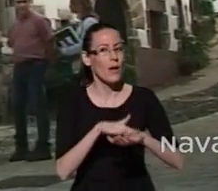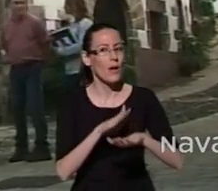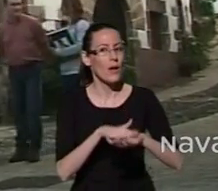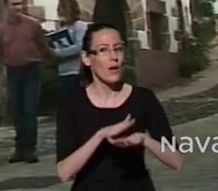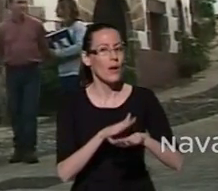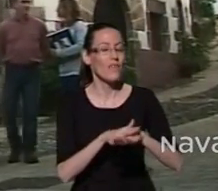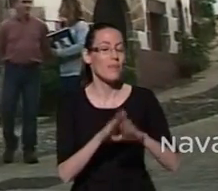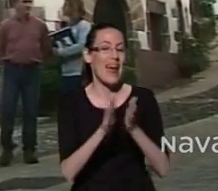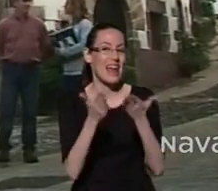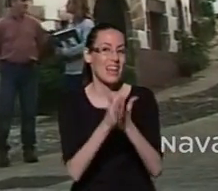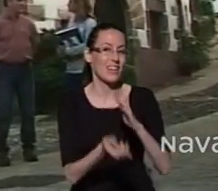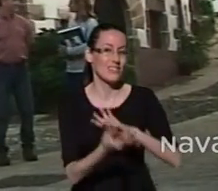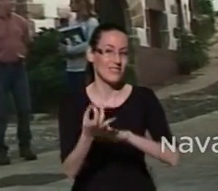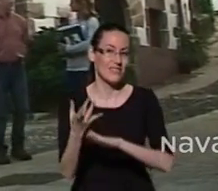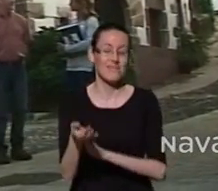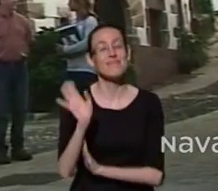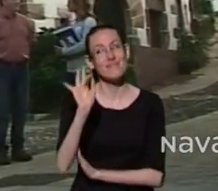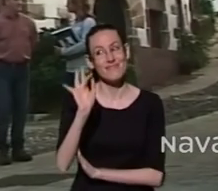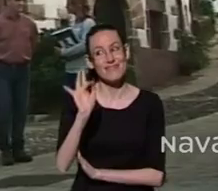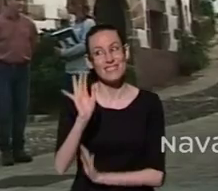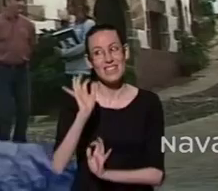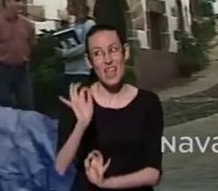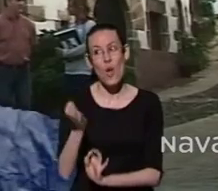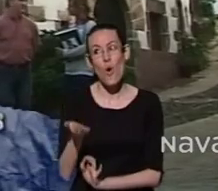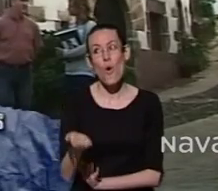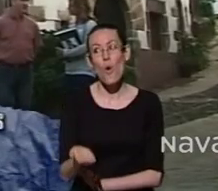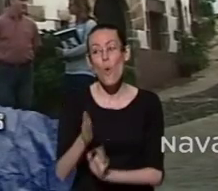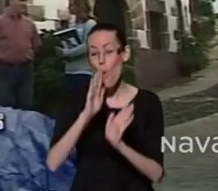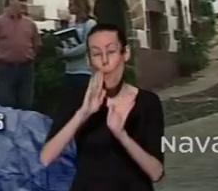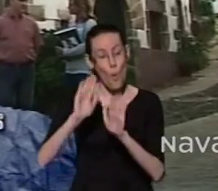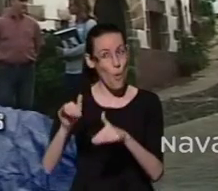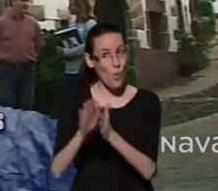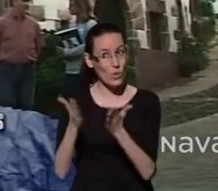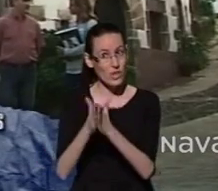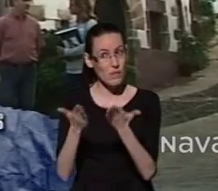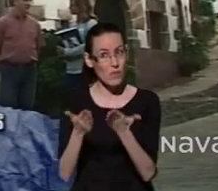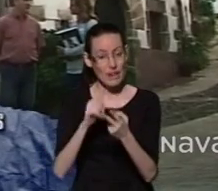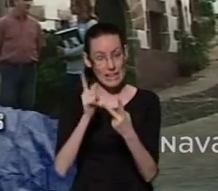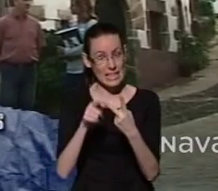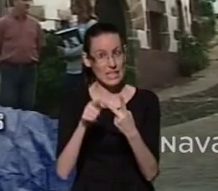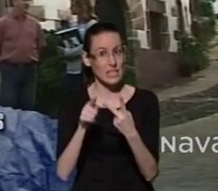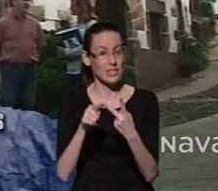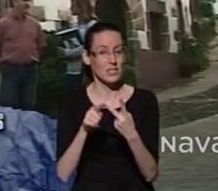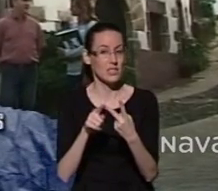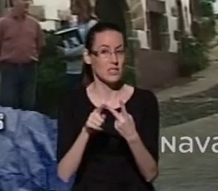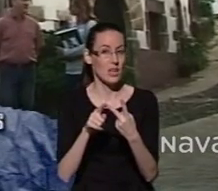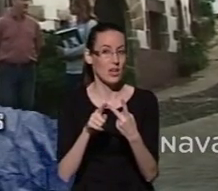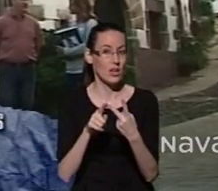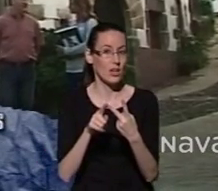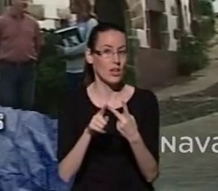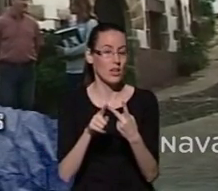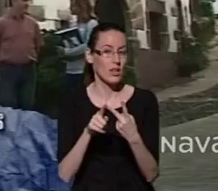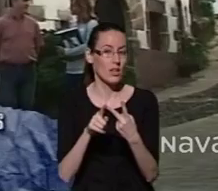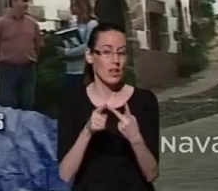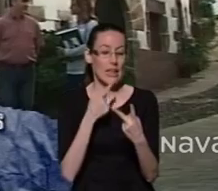ejemplares. Sí, sobre todo el último libro que saqué, de los 60 años de todas las apuestas